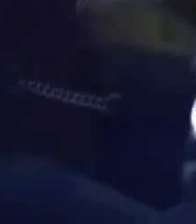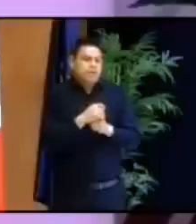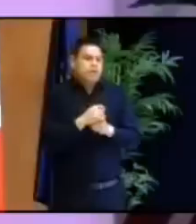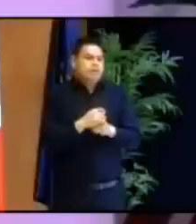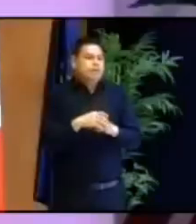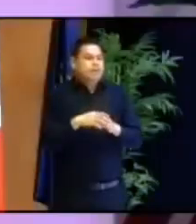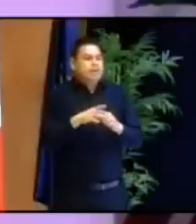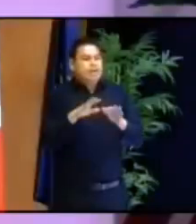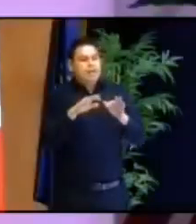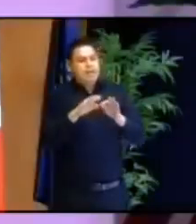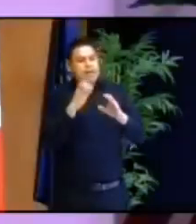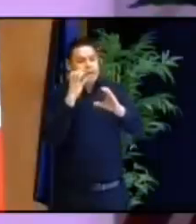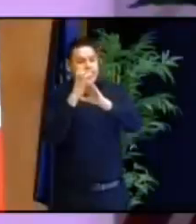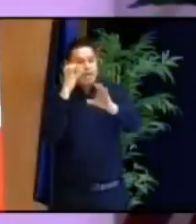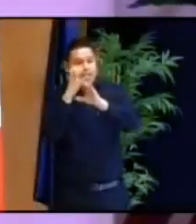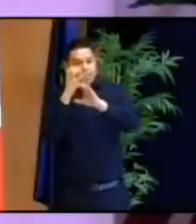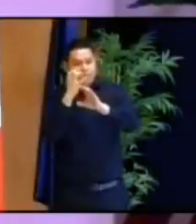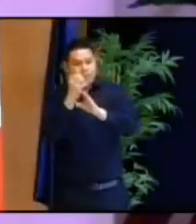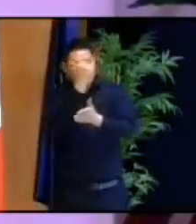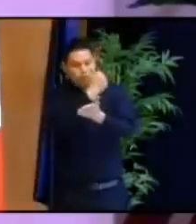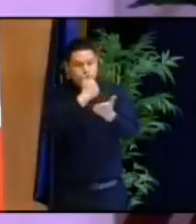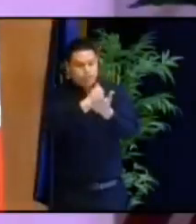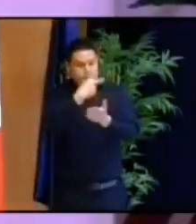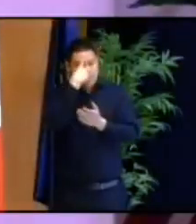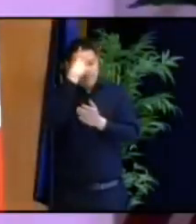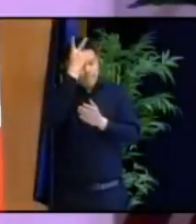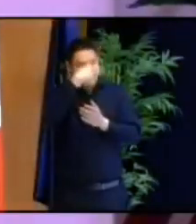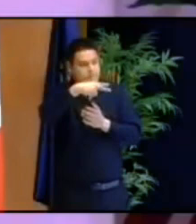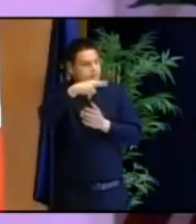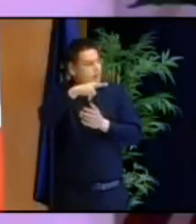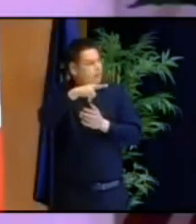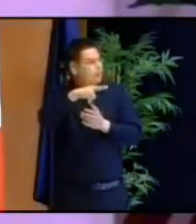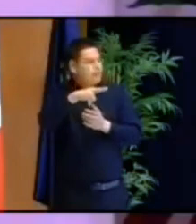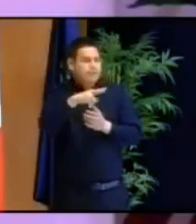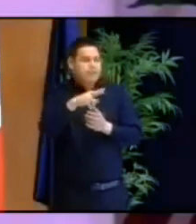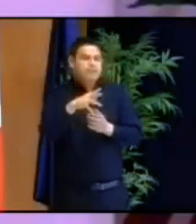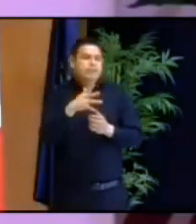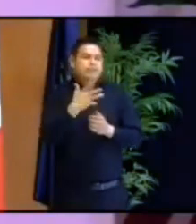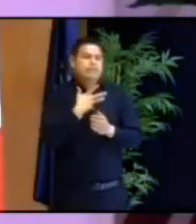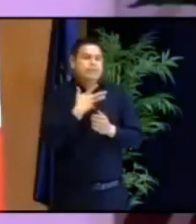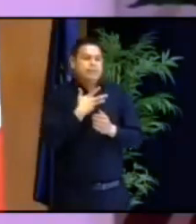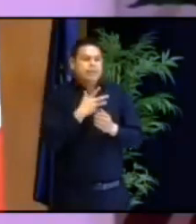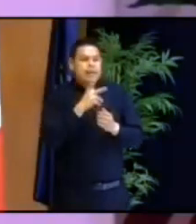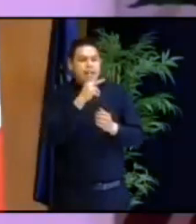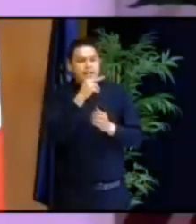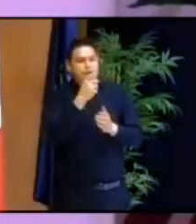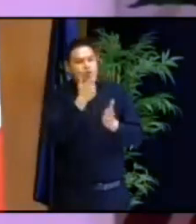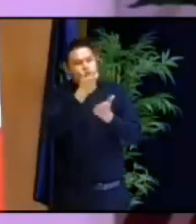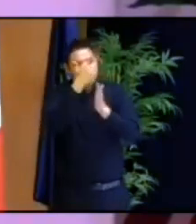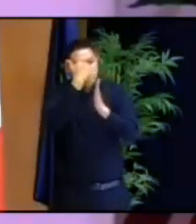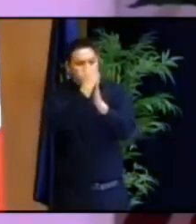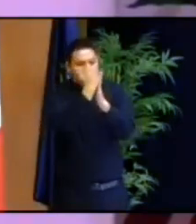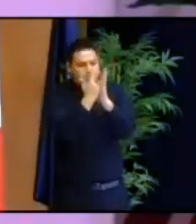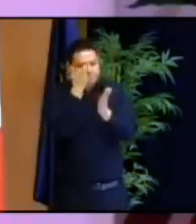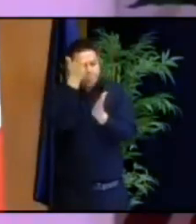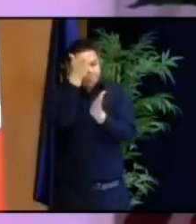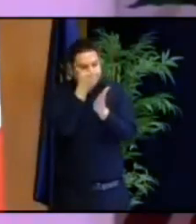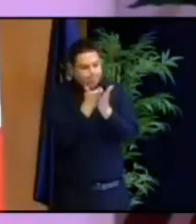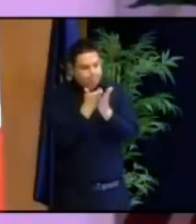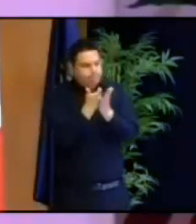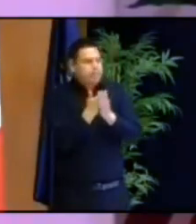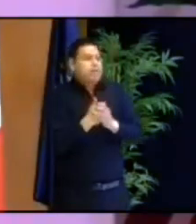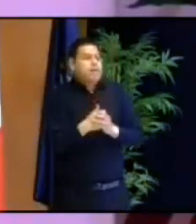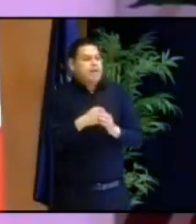el transporte público de la ciudad es el que tiene las tarifas más bajas de todo el país. El